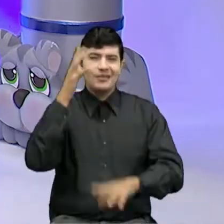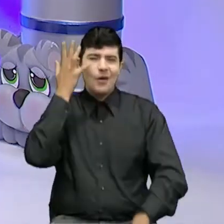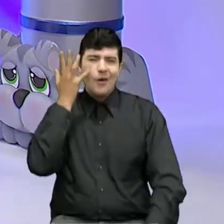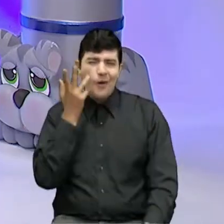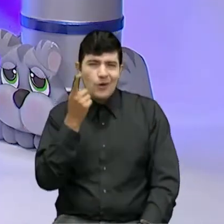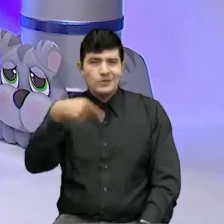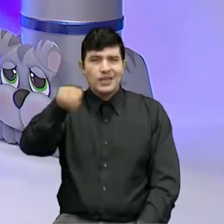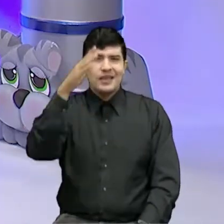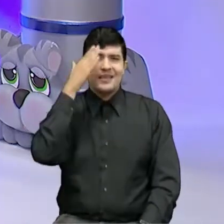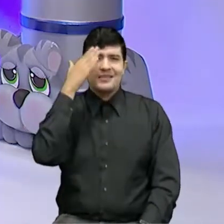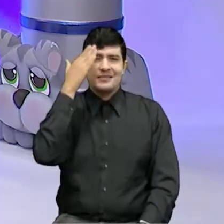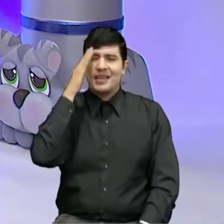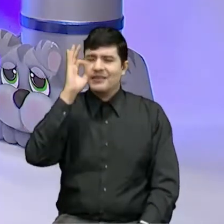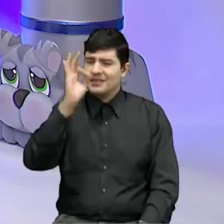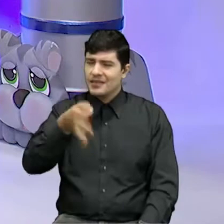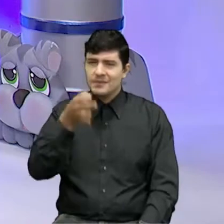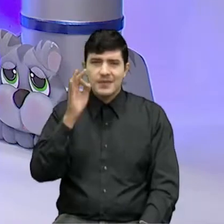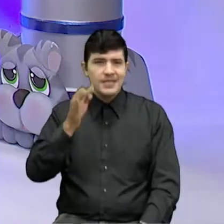ustedes saben que pueden hacer